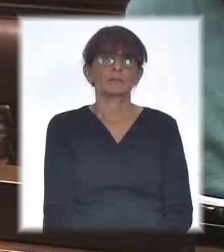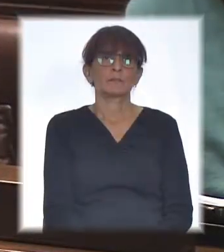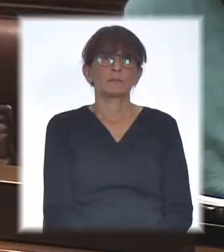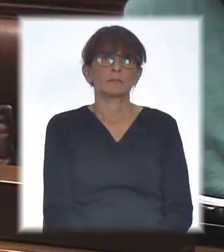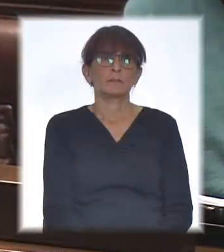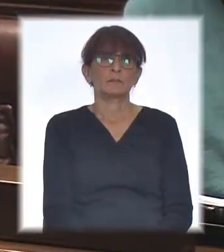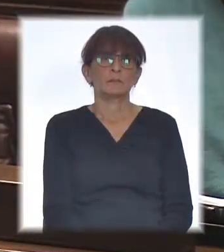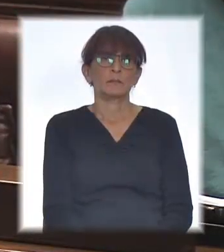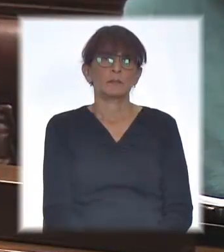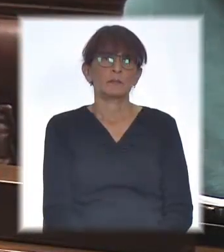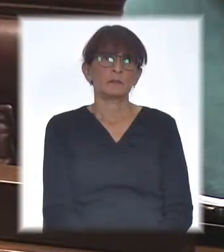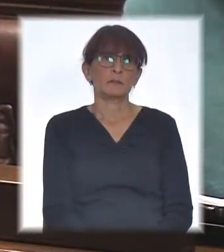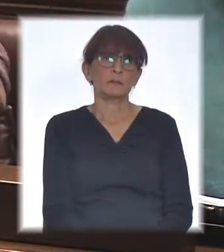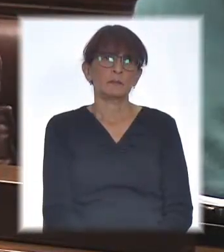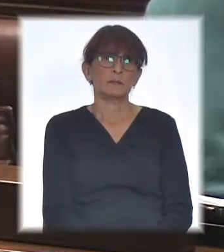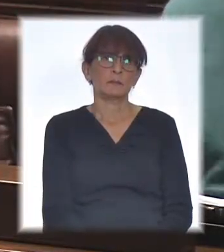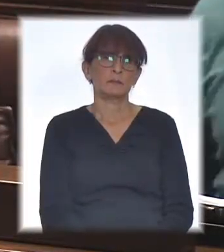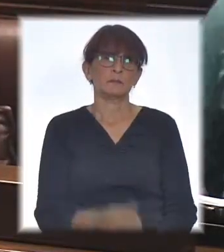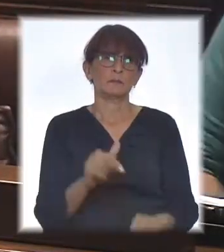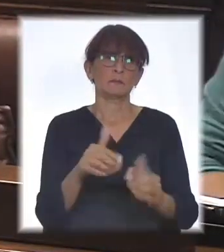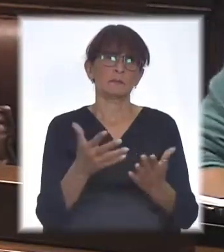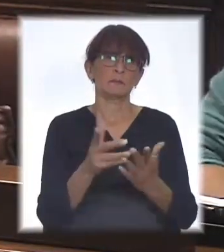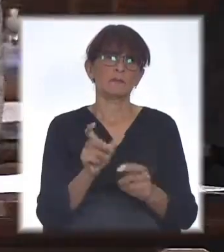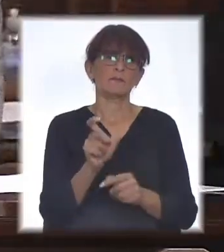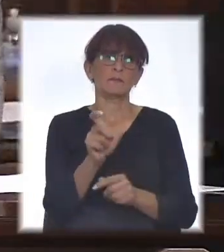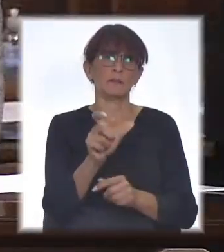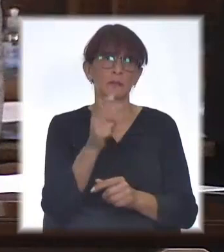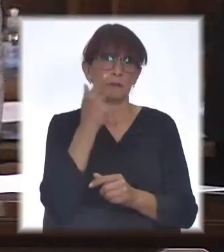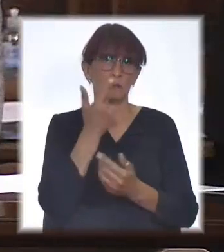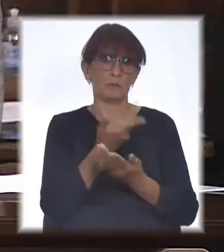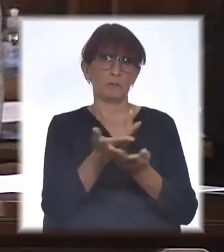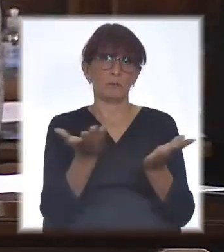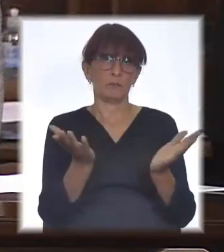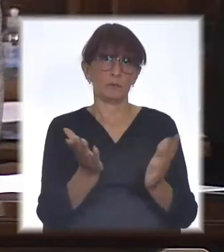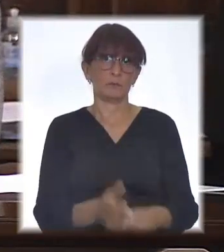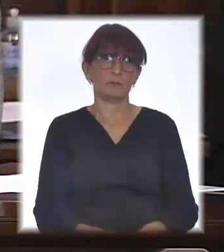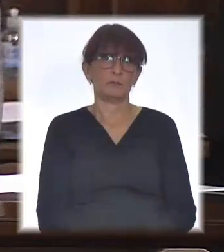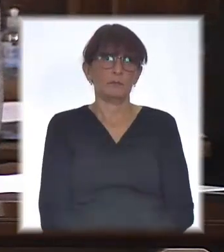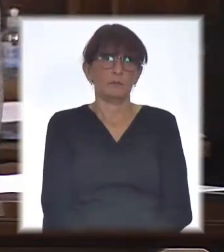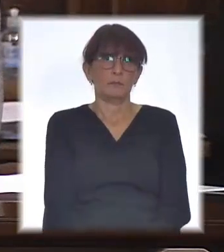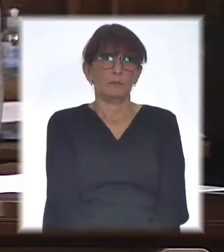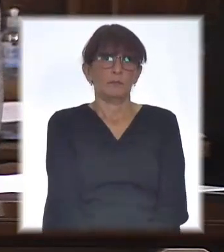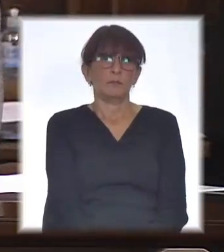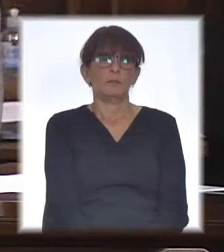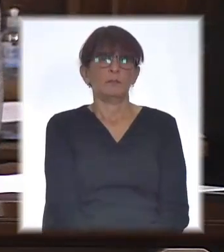a pasar entonces a mirar el vídeo que solicitó el señor diputado savini